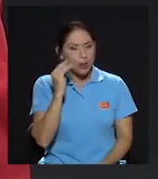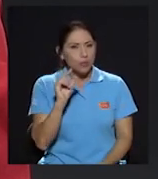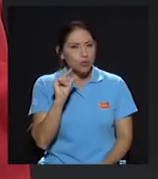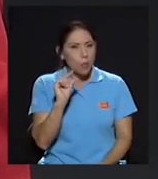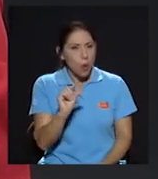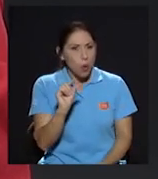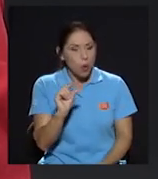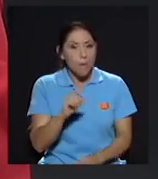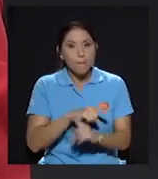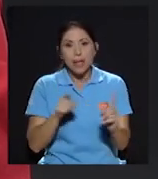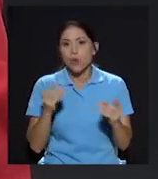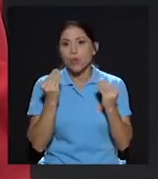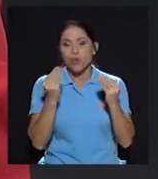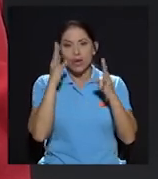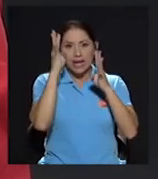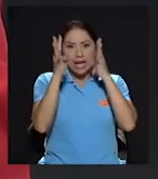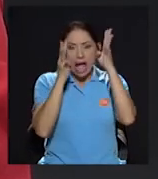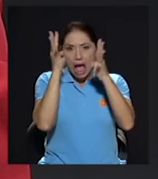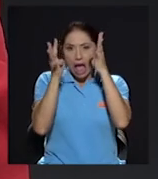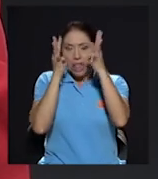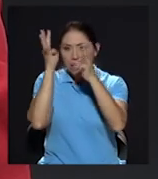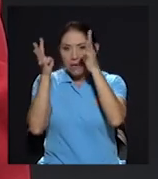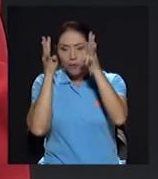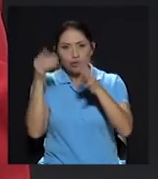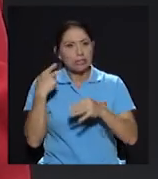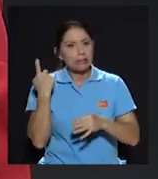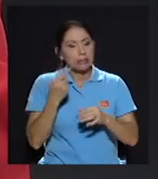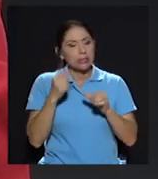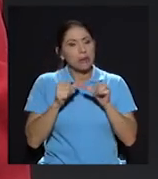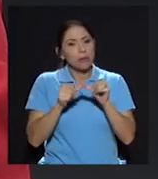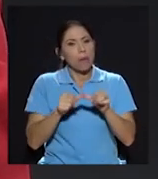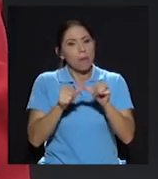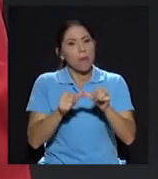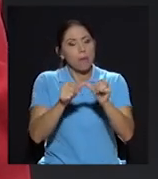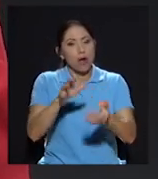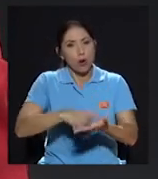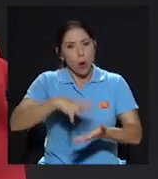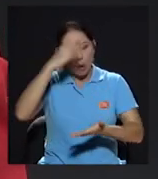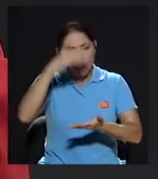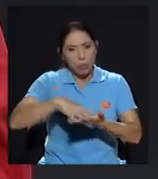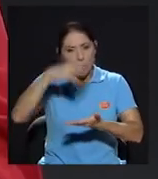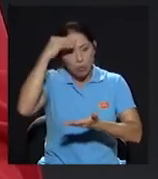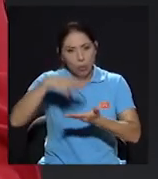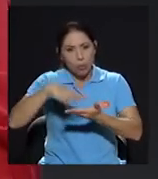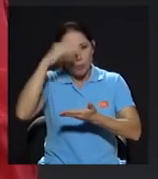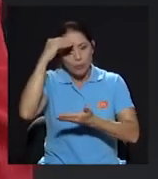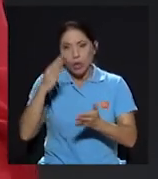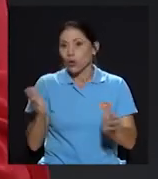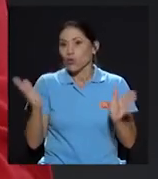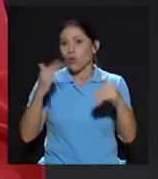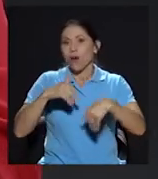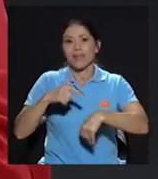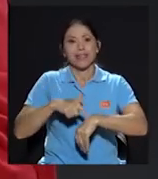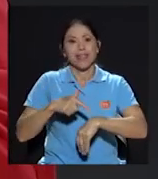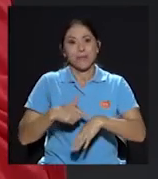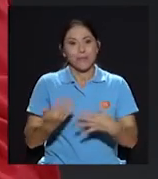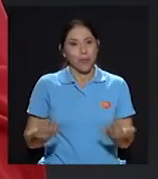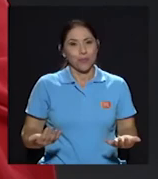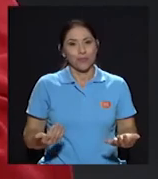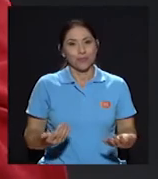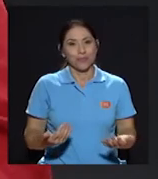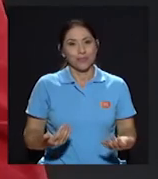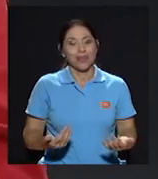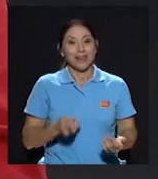creativos y donde el aprendizaje era la constante ahí no había tiempo era la constante ahora